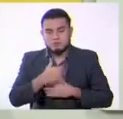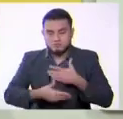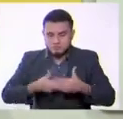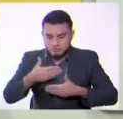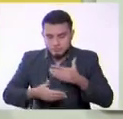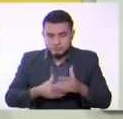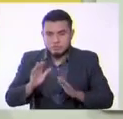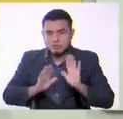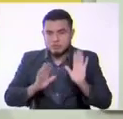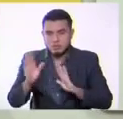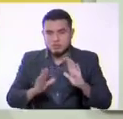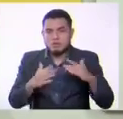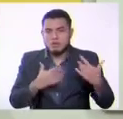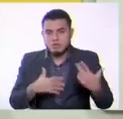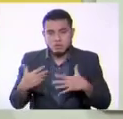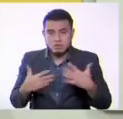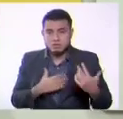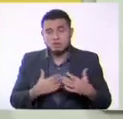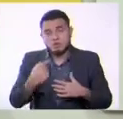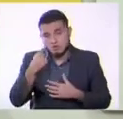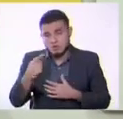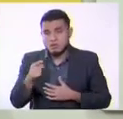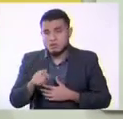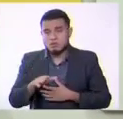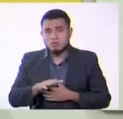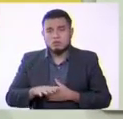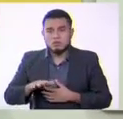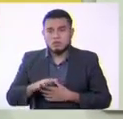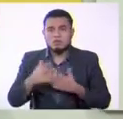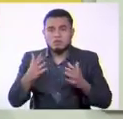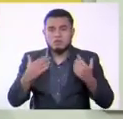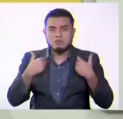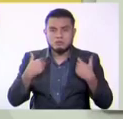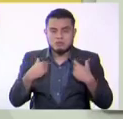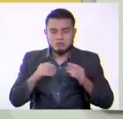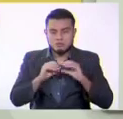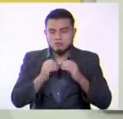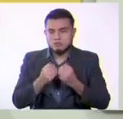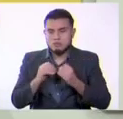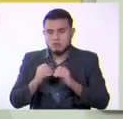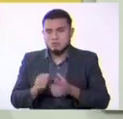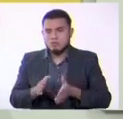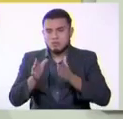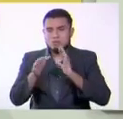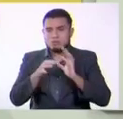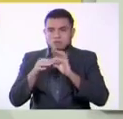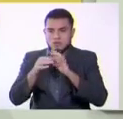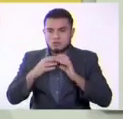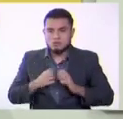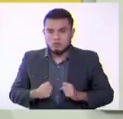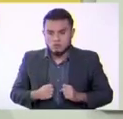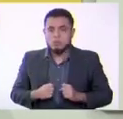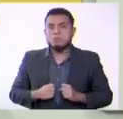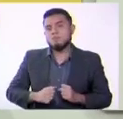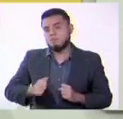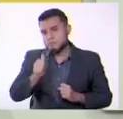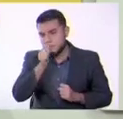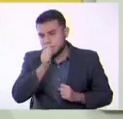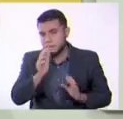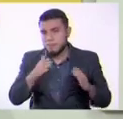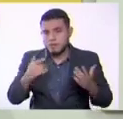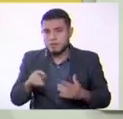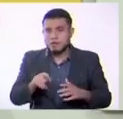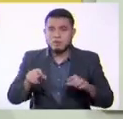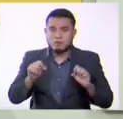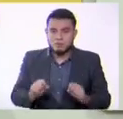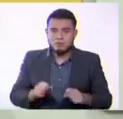participantes activos y deben buscar estos espacios que ya tienen organizaciones e instituciones tanto gubernamental como privadas para que ellos puedan